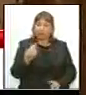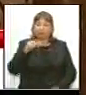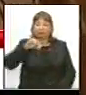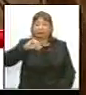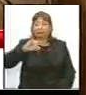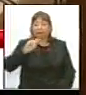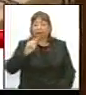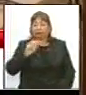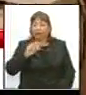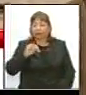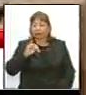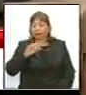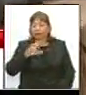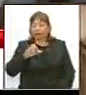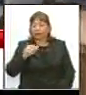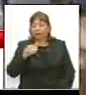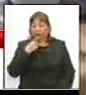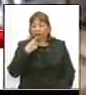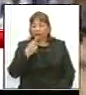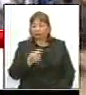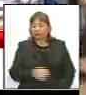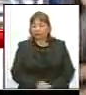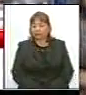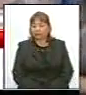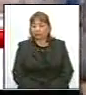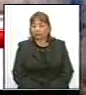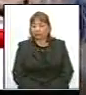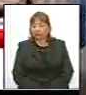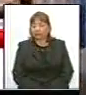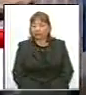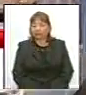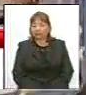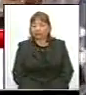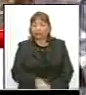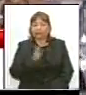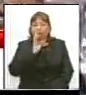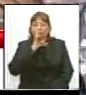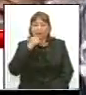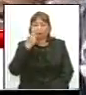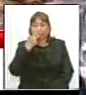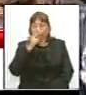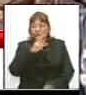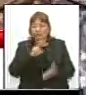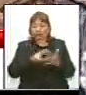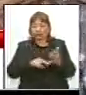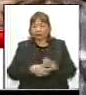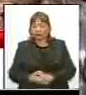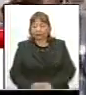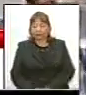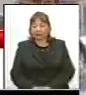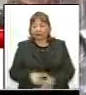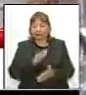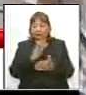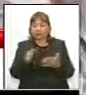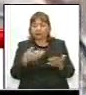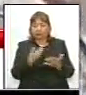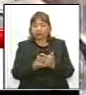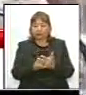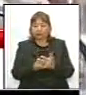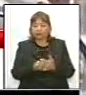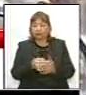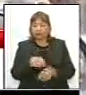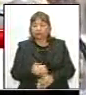Quintanilla ha hecho mención, pero ha hecho un balbuceo porque no lo ha leído totalmente el